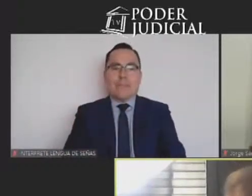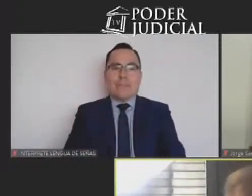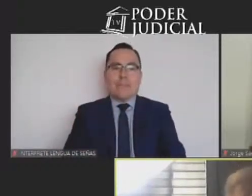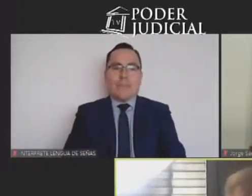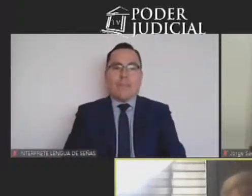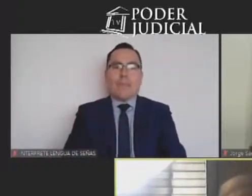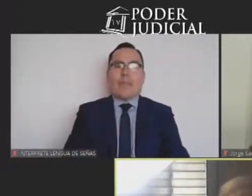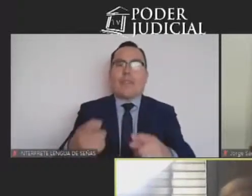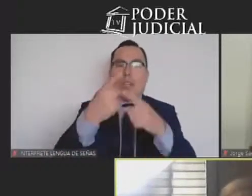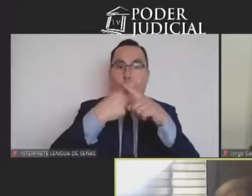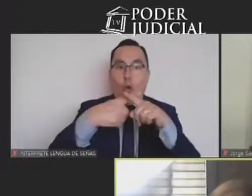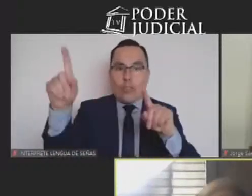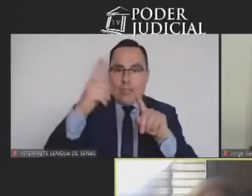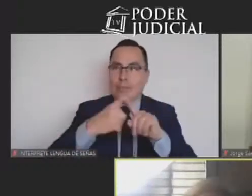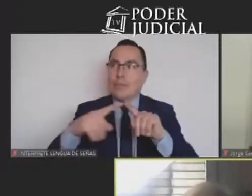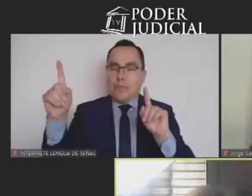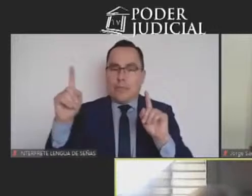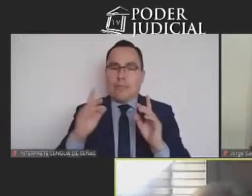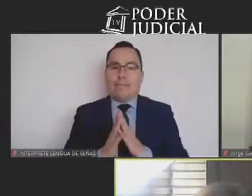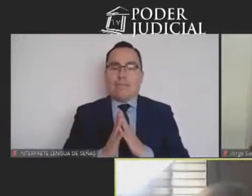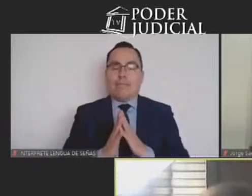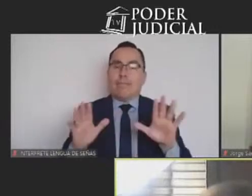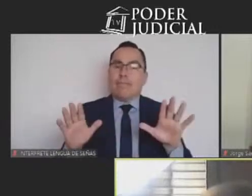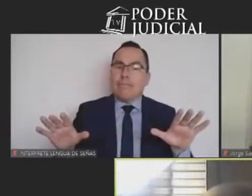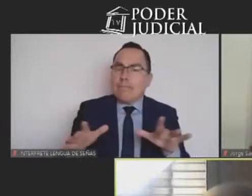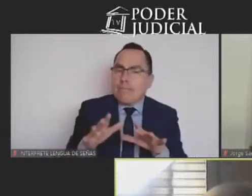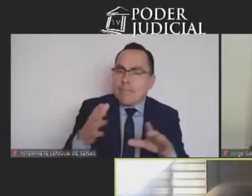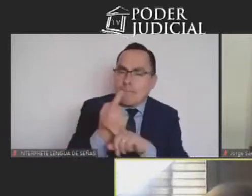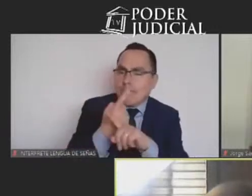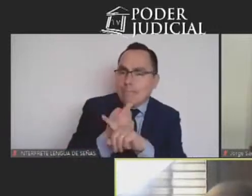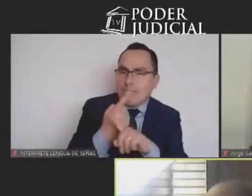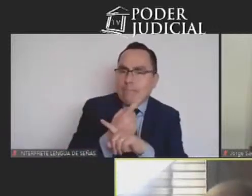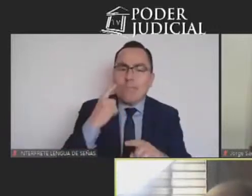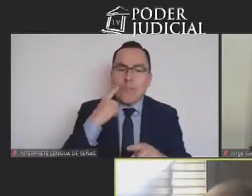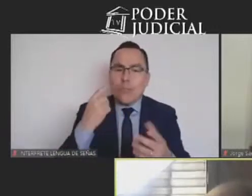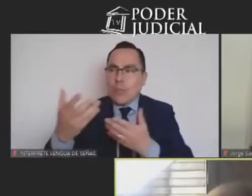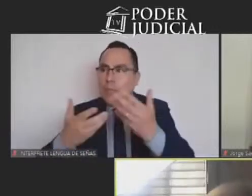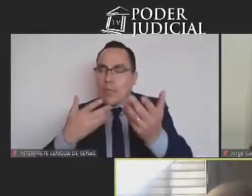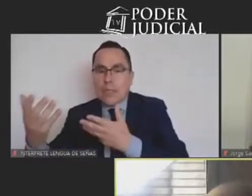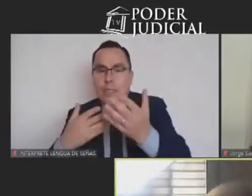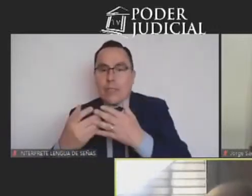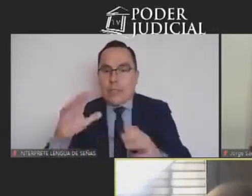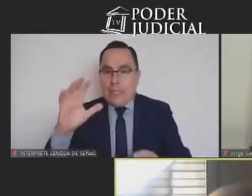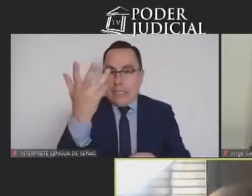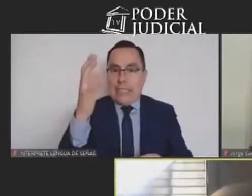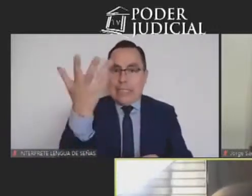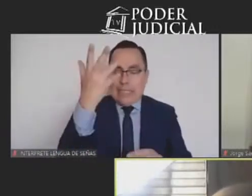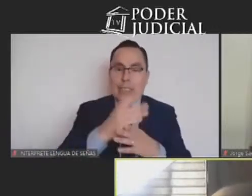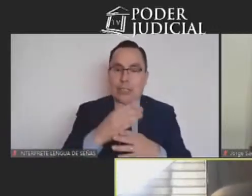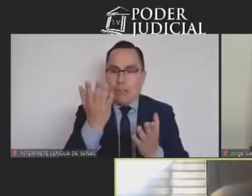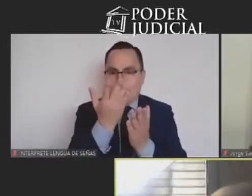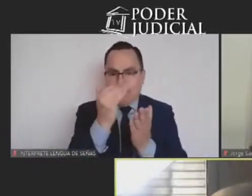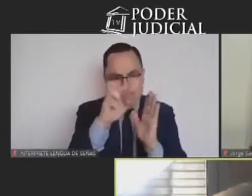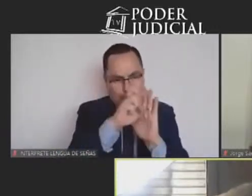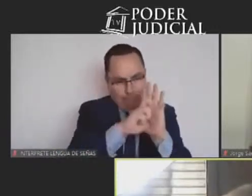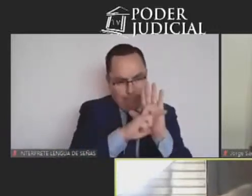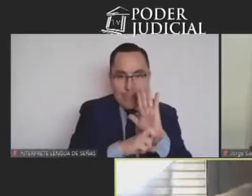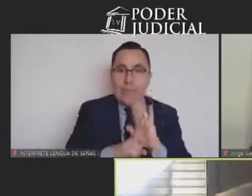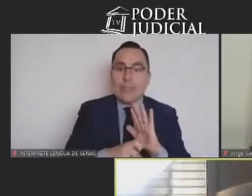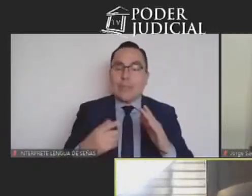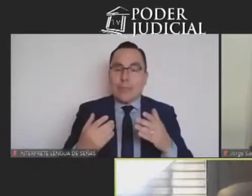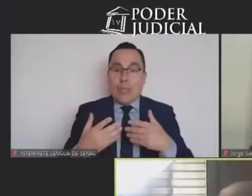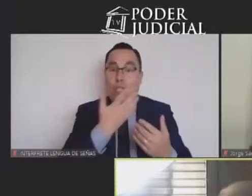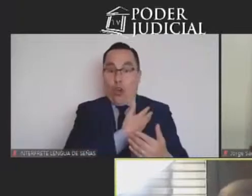Otras acciones, propuesta para participar en el quinto plan de acción de gobierno abierto en Chile, que se